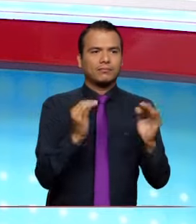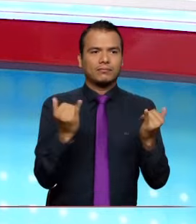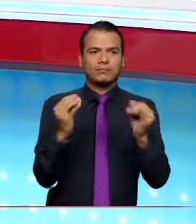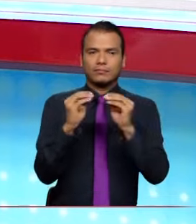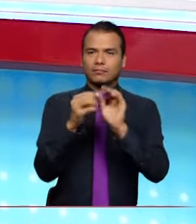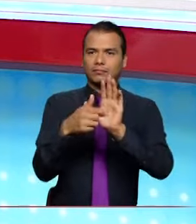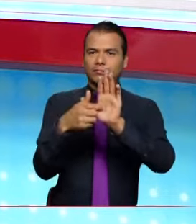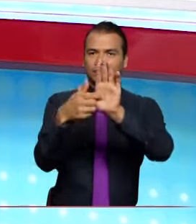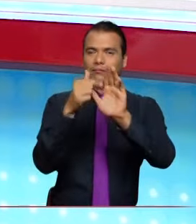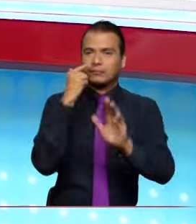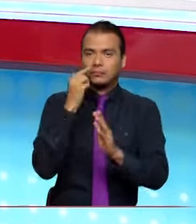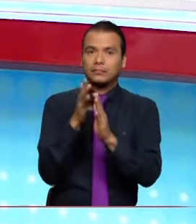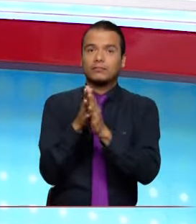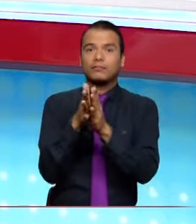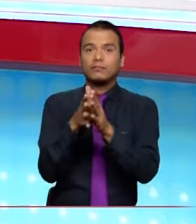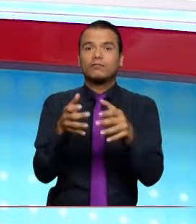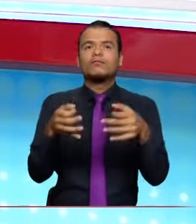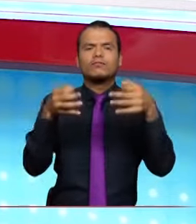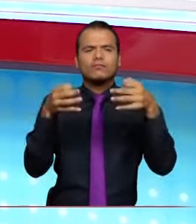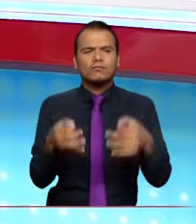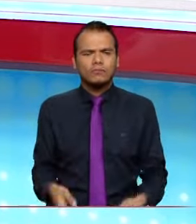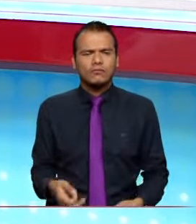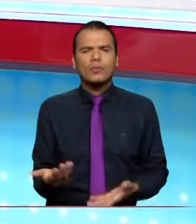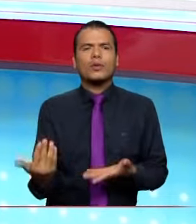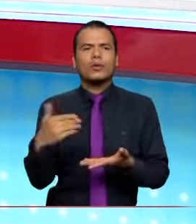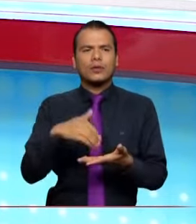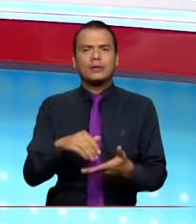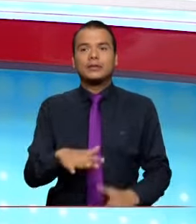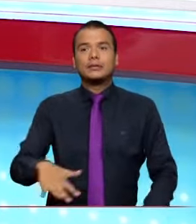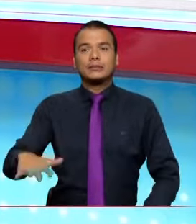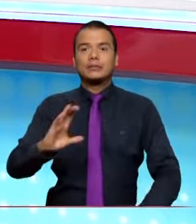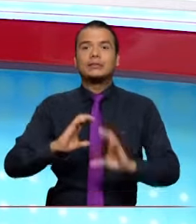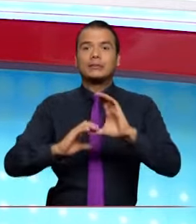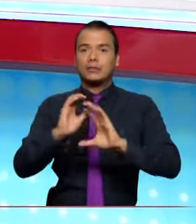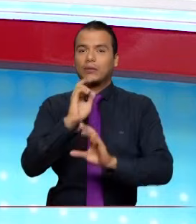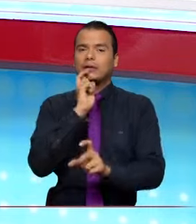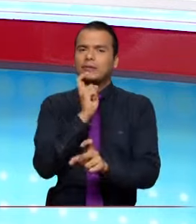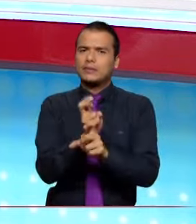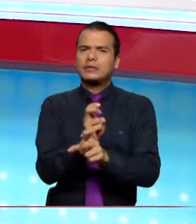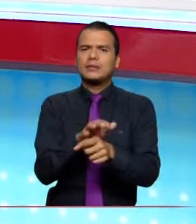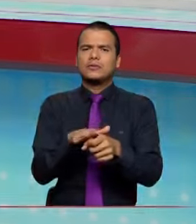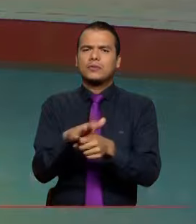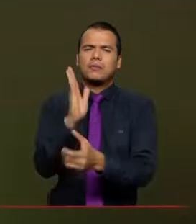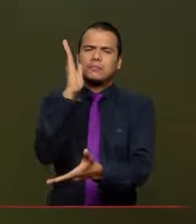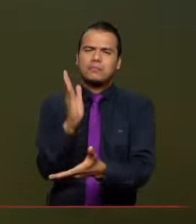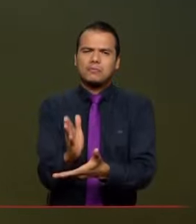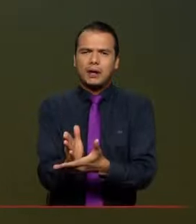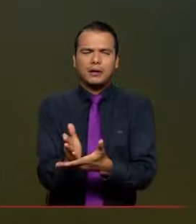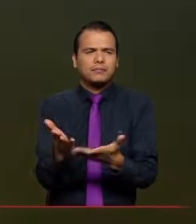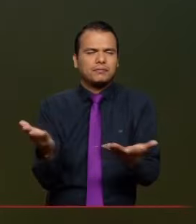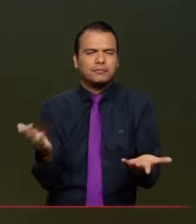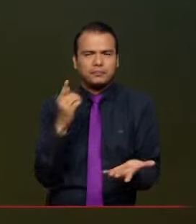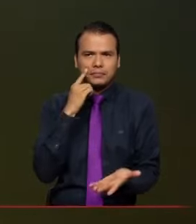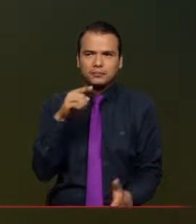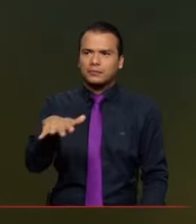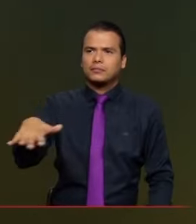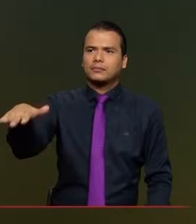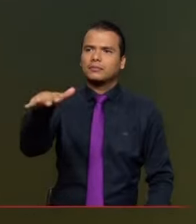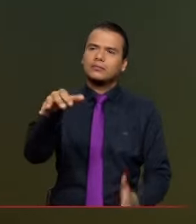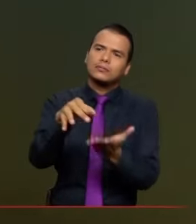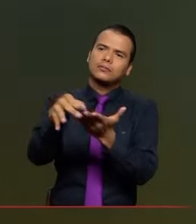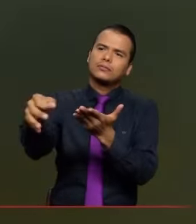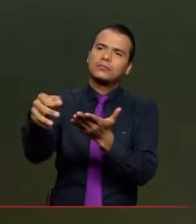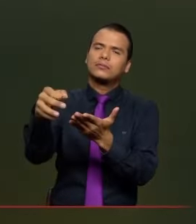Cindy, en otras noticias, nuevamente el orden público en el Cauca se vio alterado. Fuertes combates registrados en zona rural